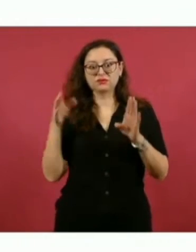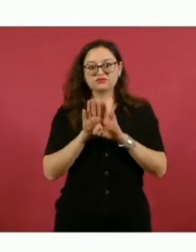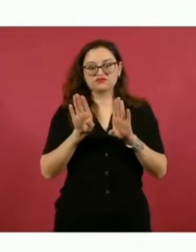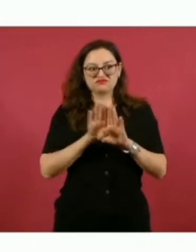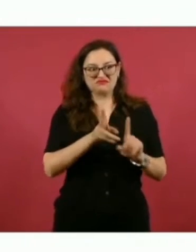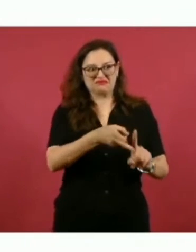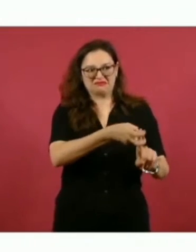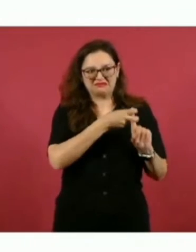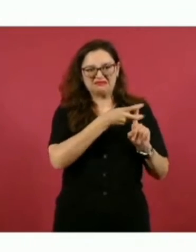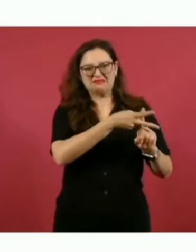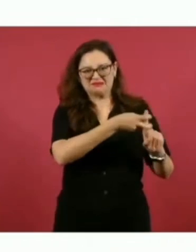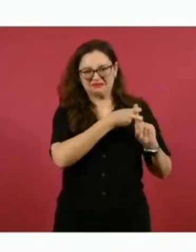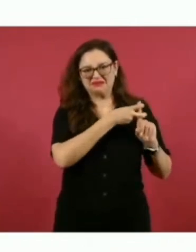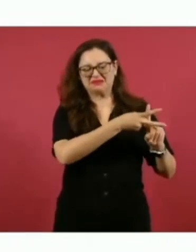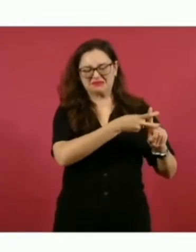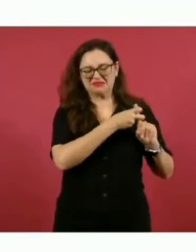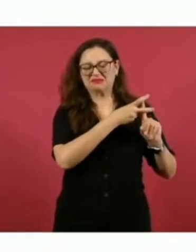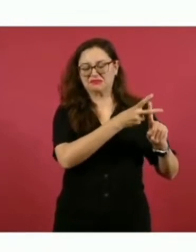No.